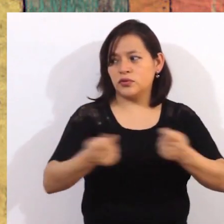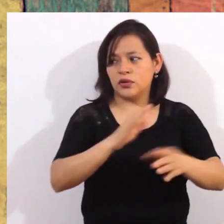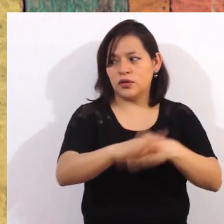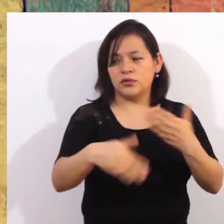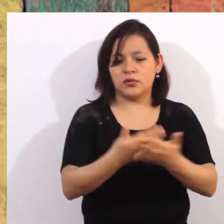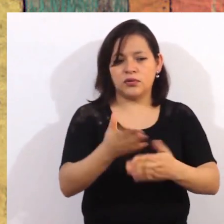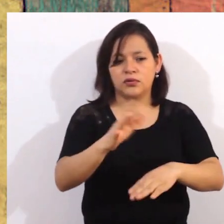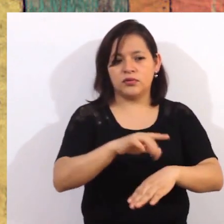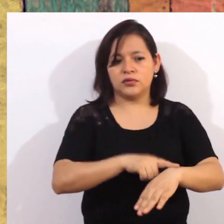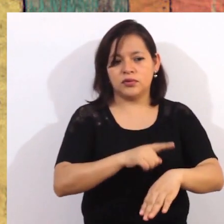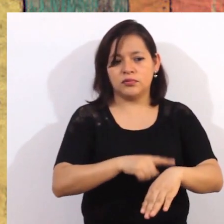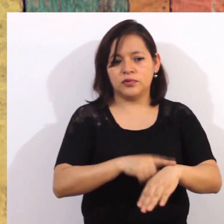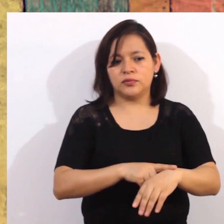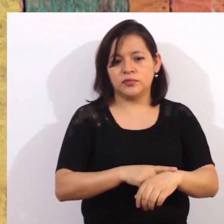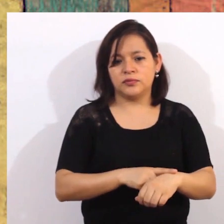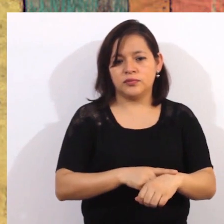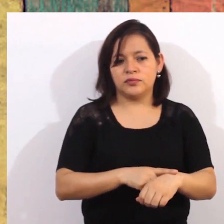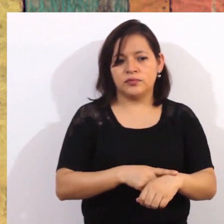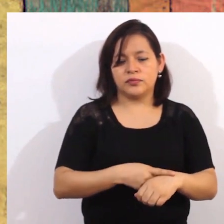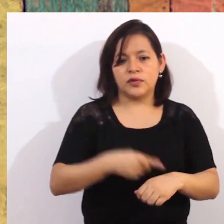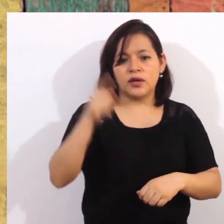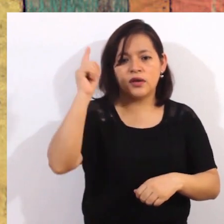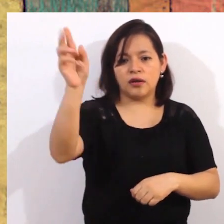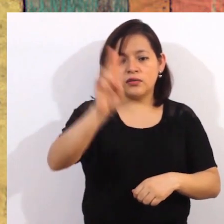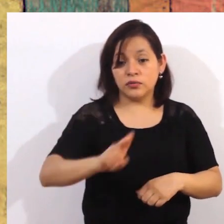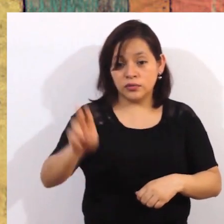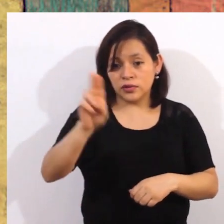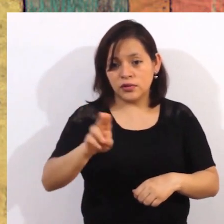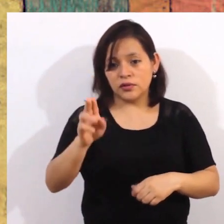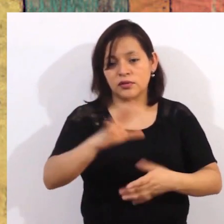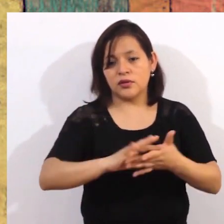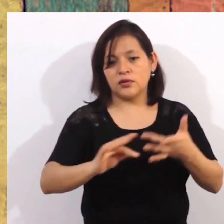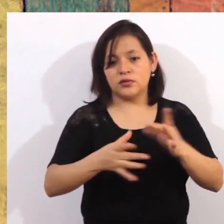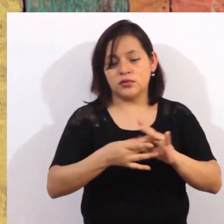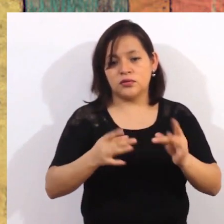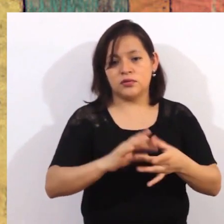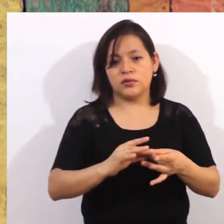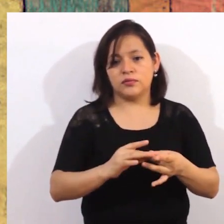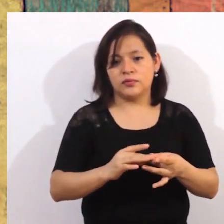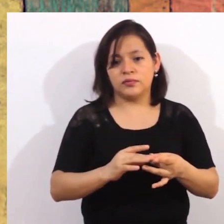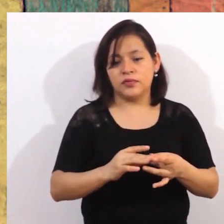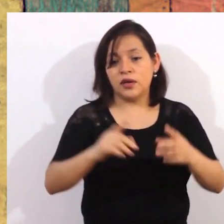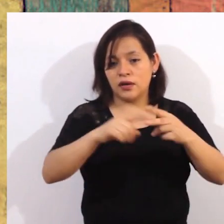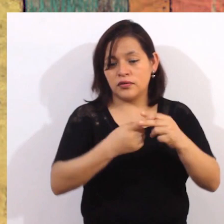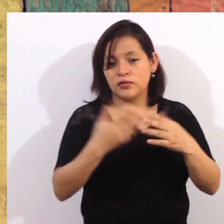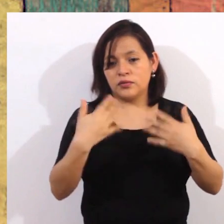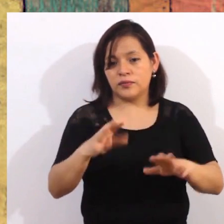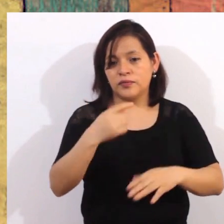tiempos. Él maneja la historia, es el Señor de la historia. Y como dijimos al